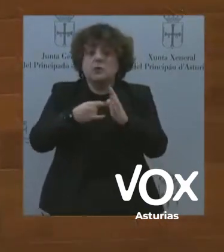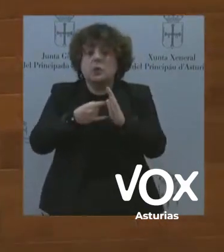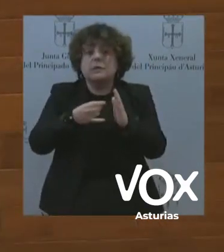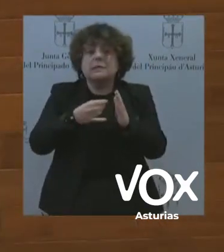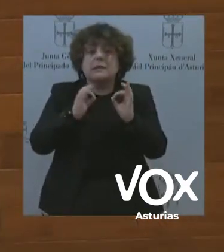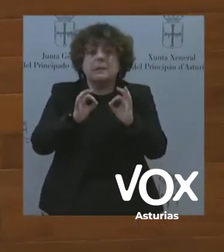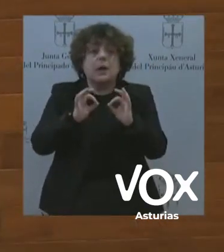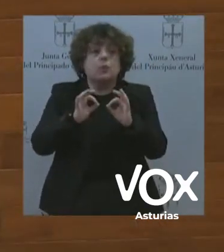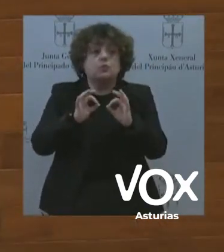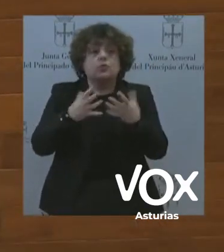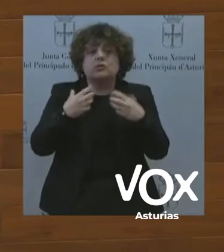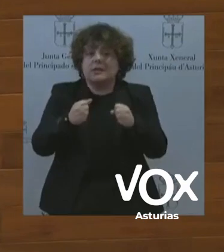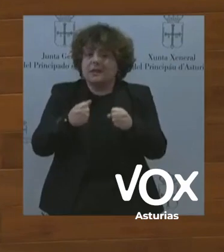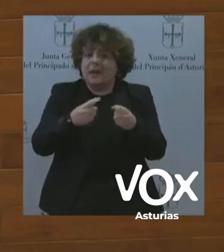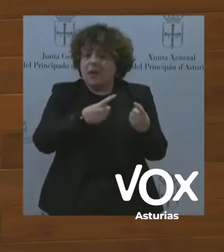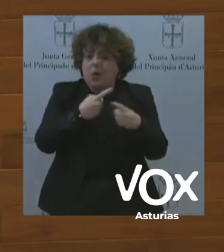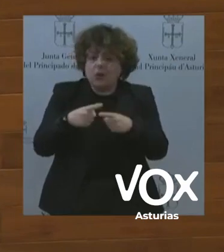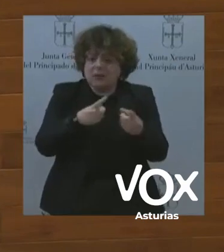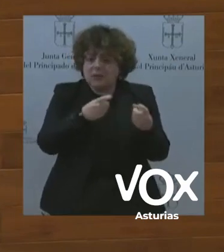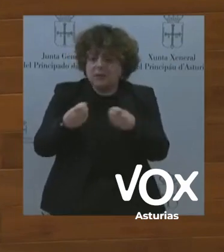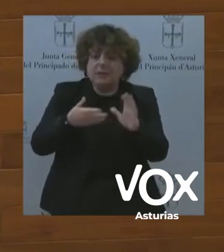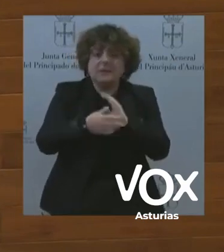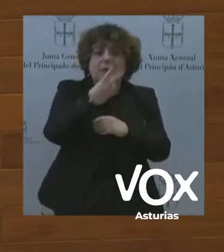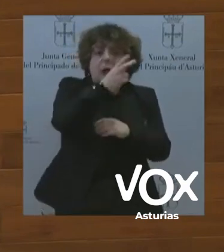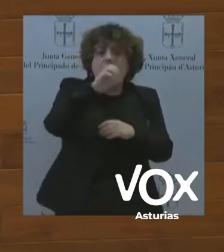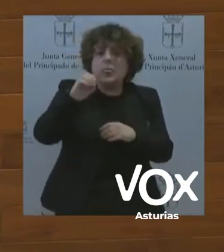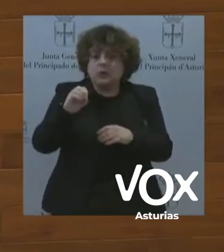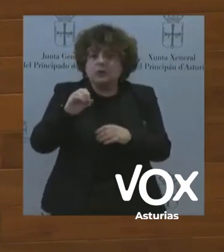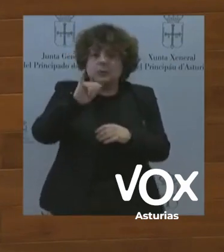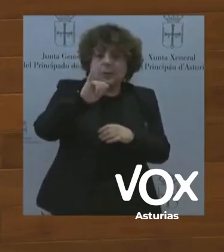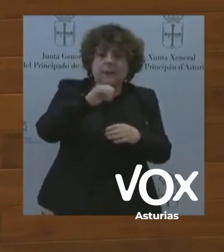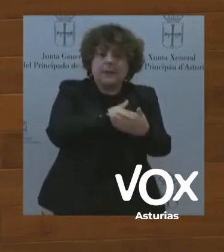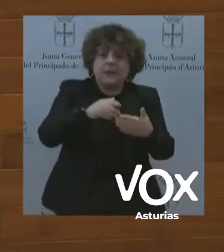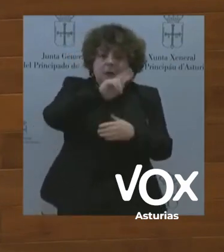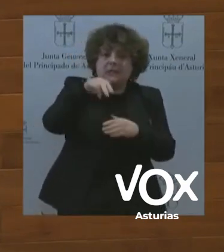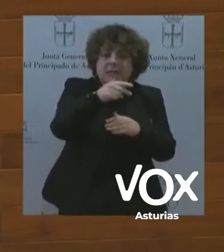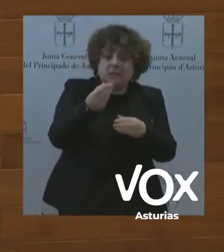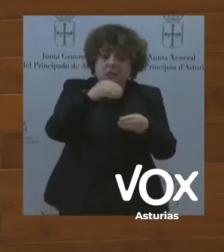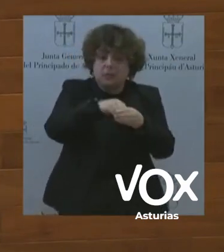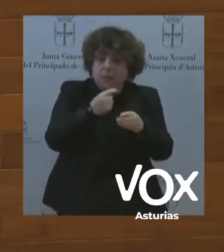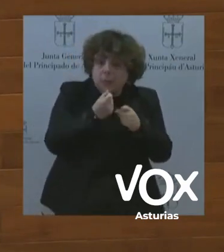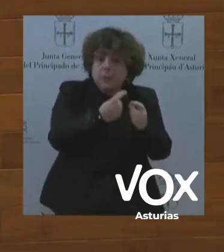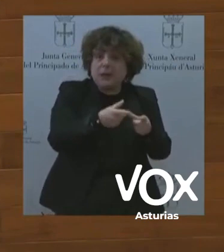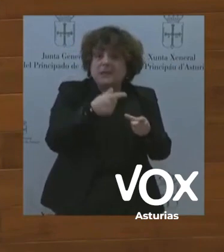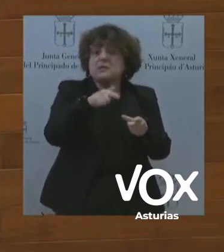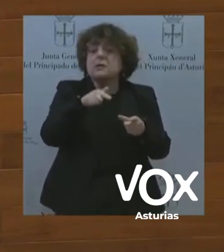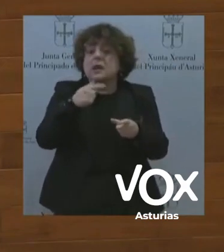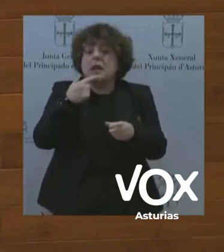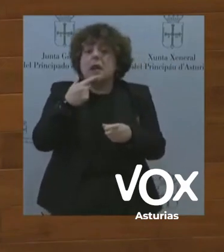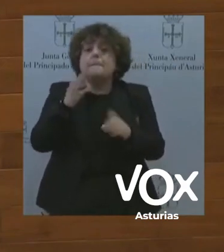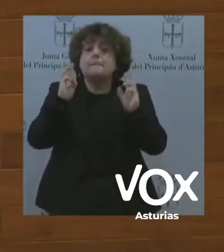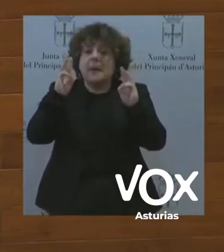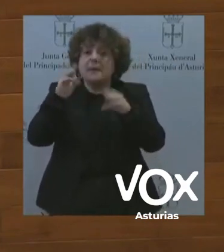2.000 millones de euros al año, la ausencia de pediatras es uno de los principales problemas sin resolver. Se necesitan